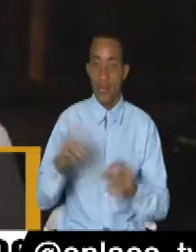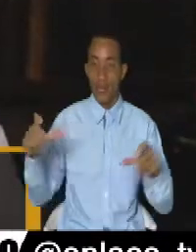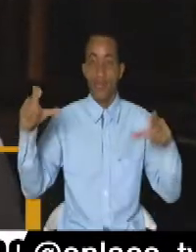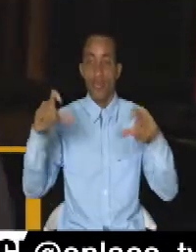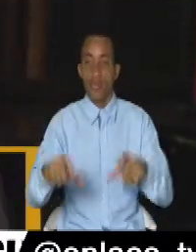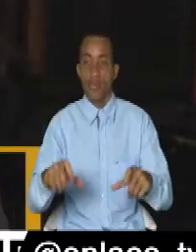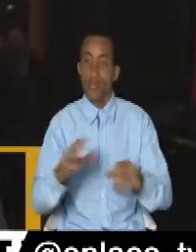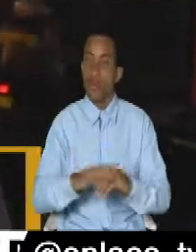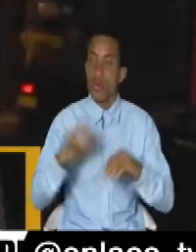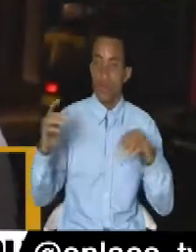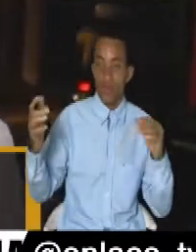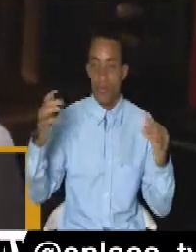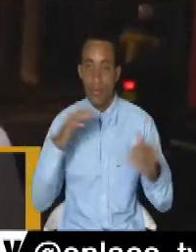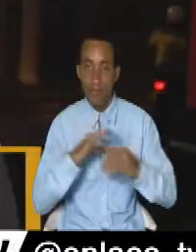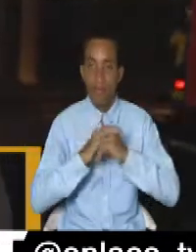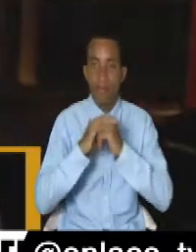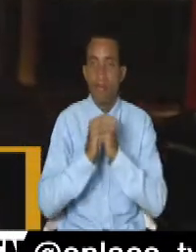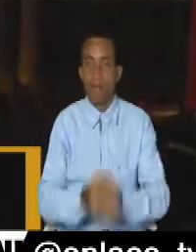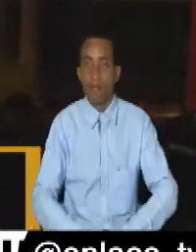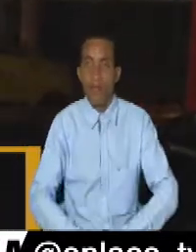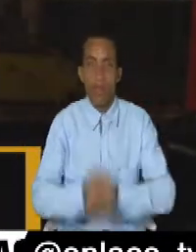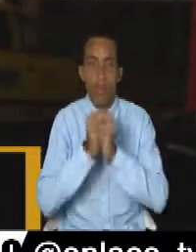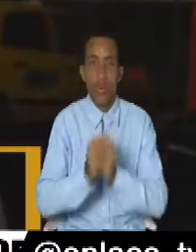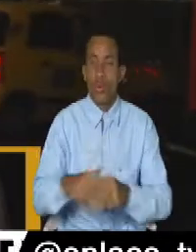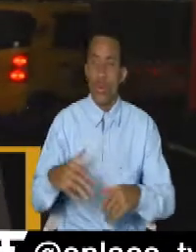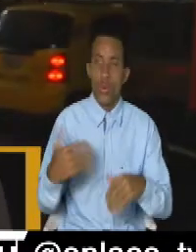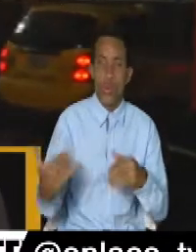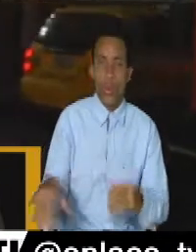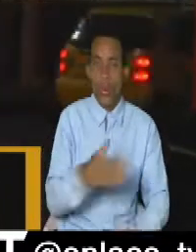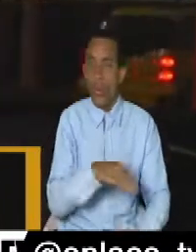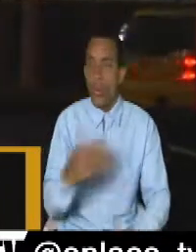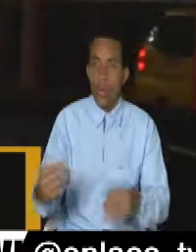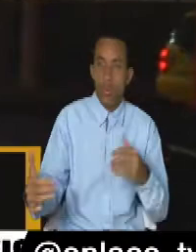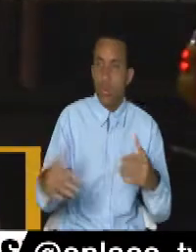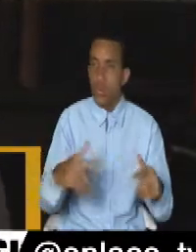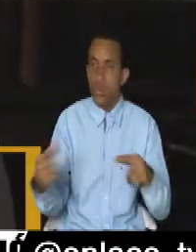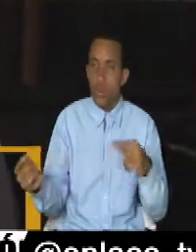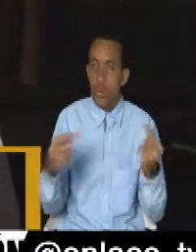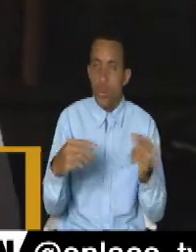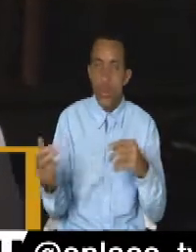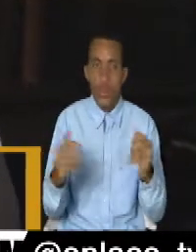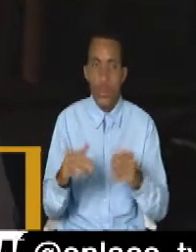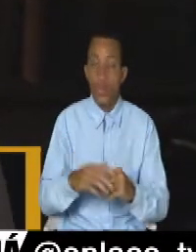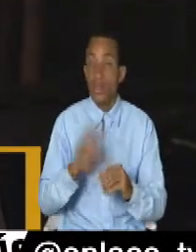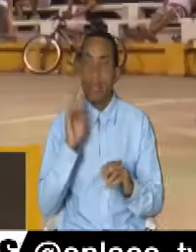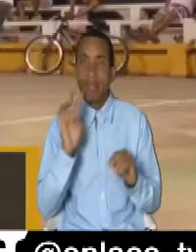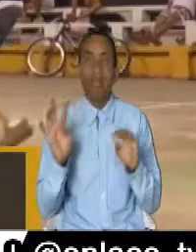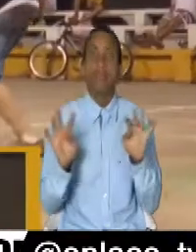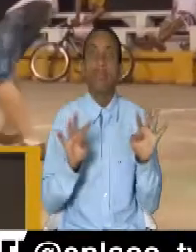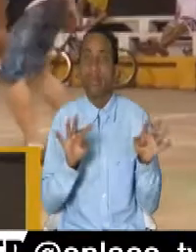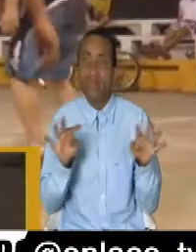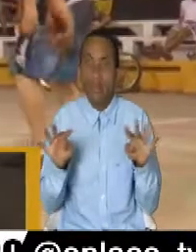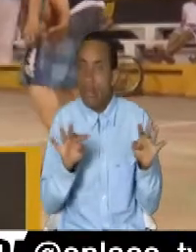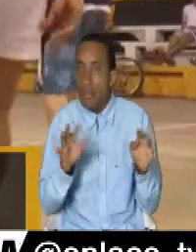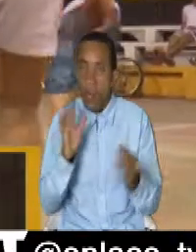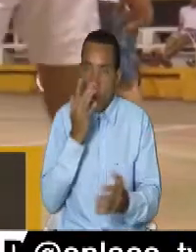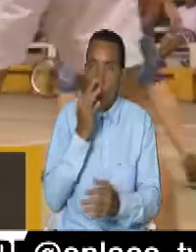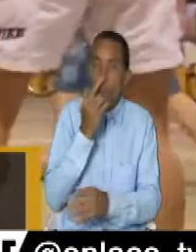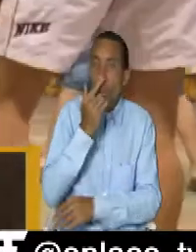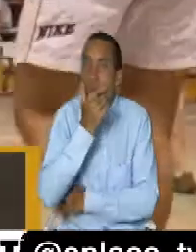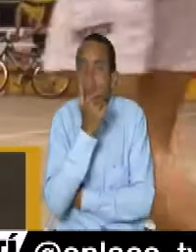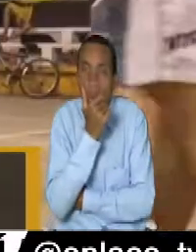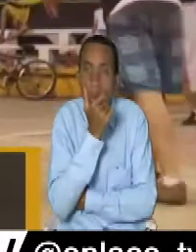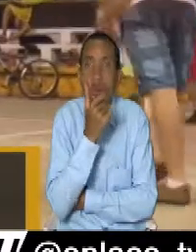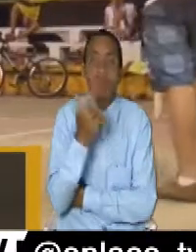más condiciones para jugarlo y se vuelve más atractivo el partido, no solamente para el deportista, sino para el aficionado que viene y obviamente lo